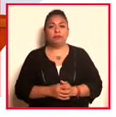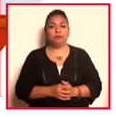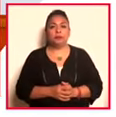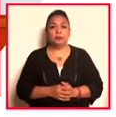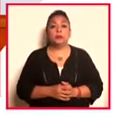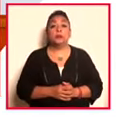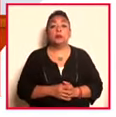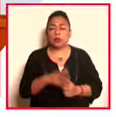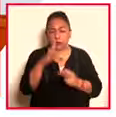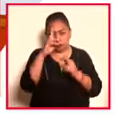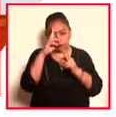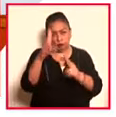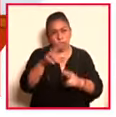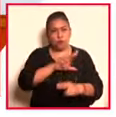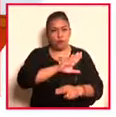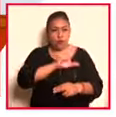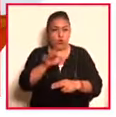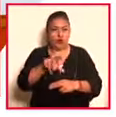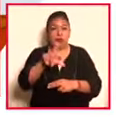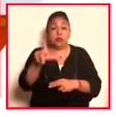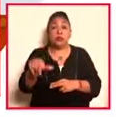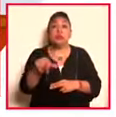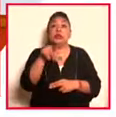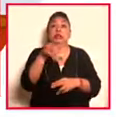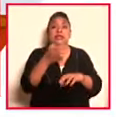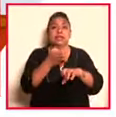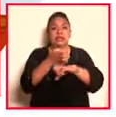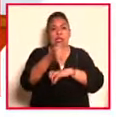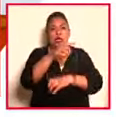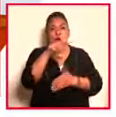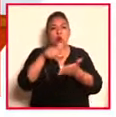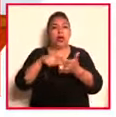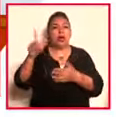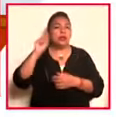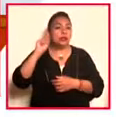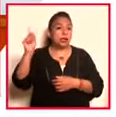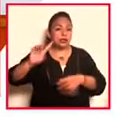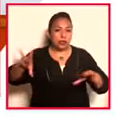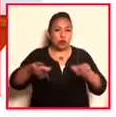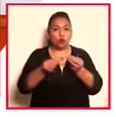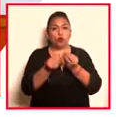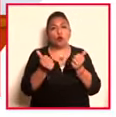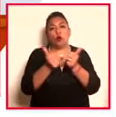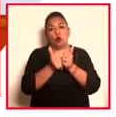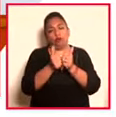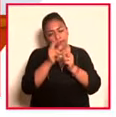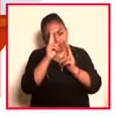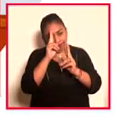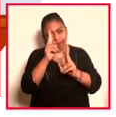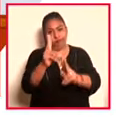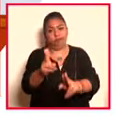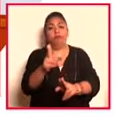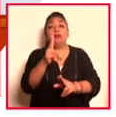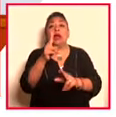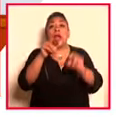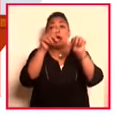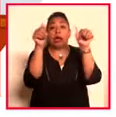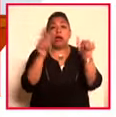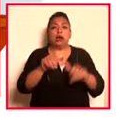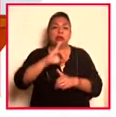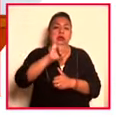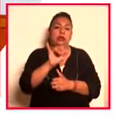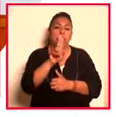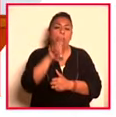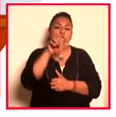Con un homenaje póstumo en tres actos, el Estado y Ayuntamiento de Zacatecas en conjunto honran la vida y obra del artista plástico Juan Manuel de la